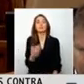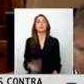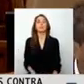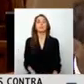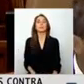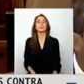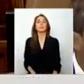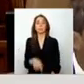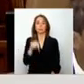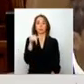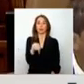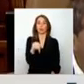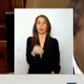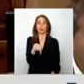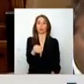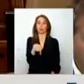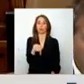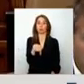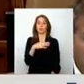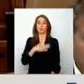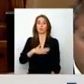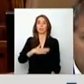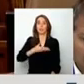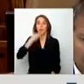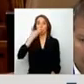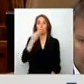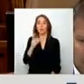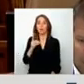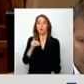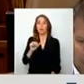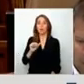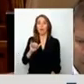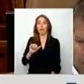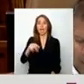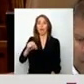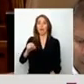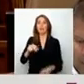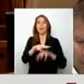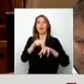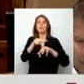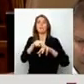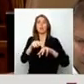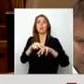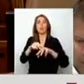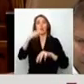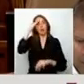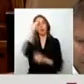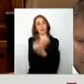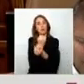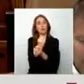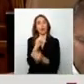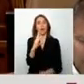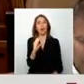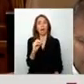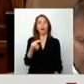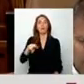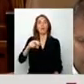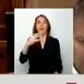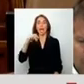Hoy día le quisiera hablar a Dayana, viuda del cabo Eugenio Naín, hoy ascendido a suboficial mayor,